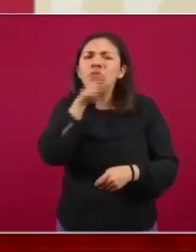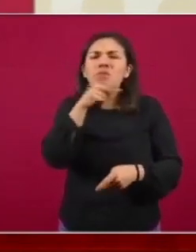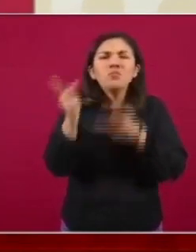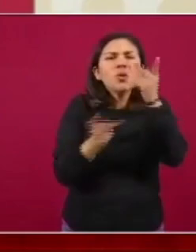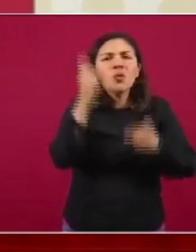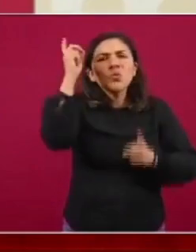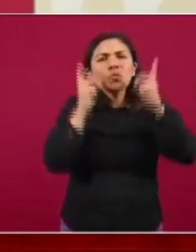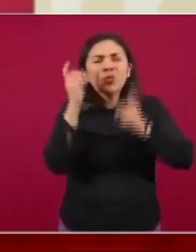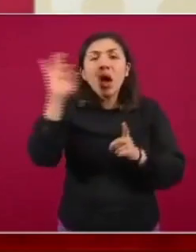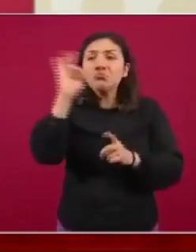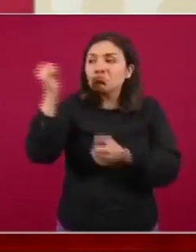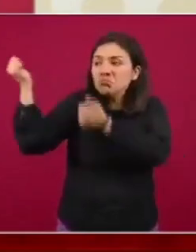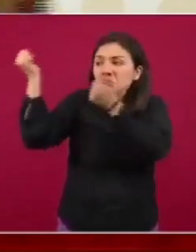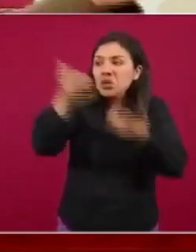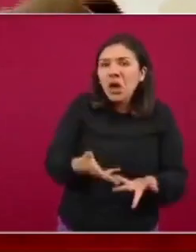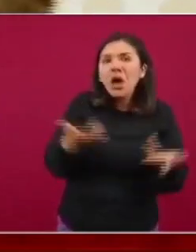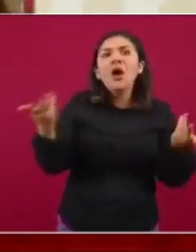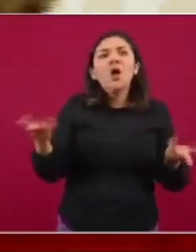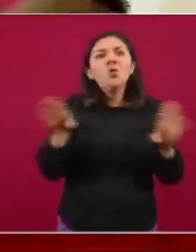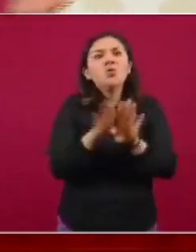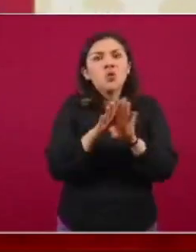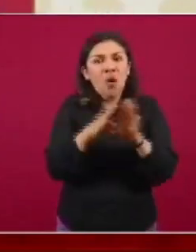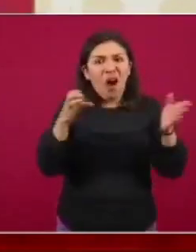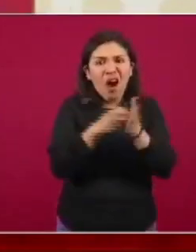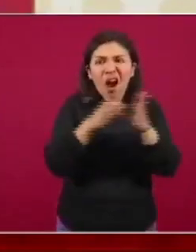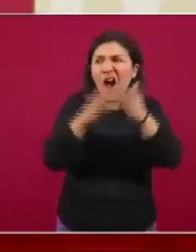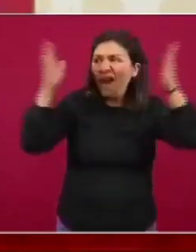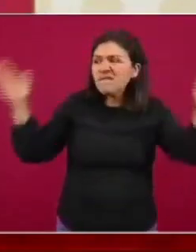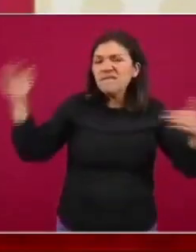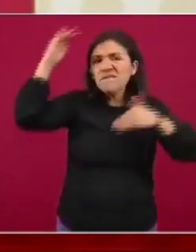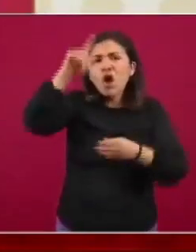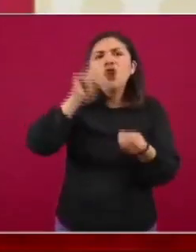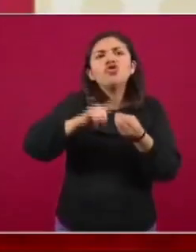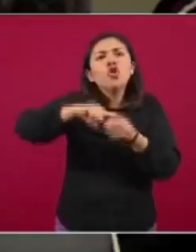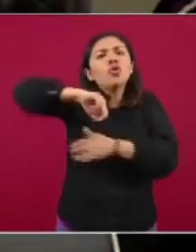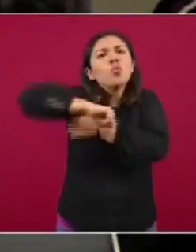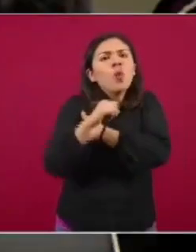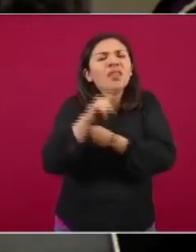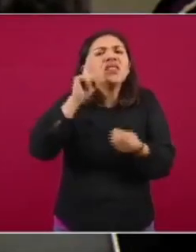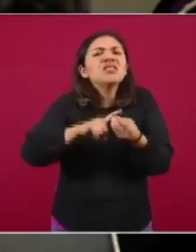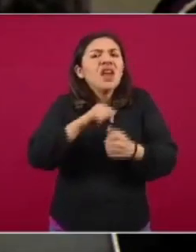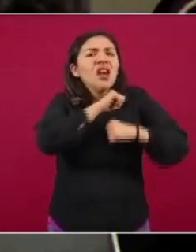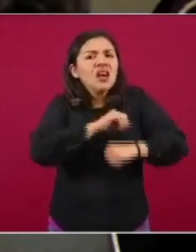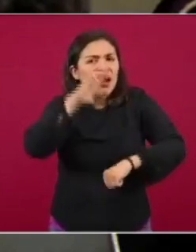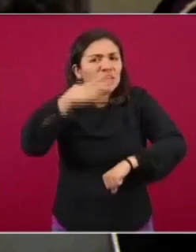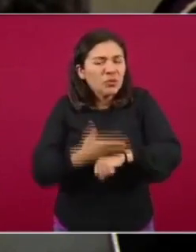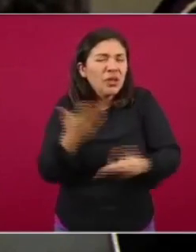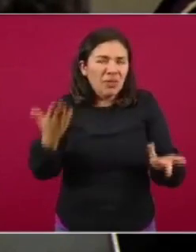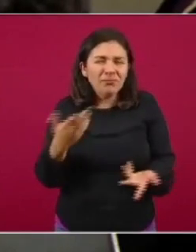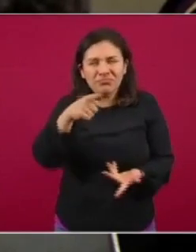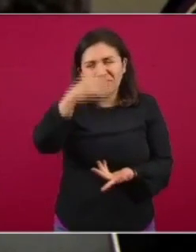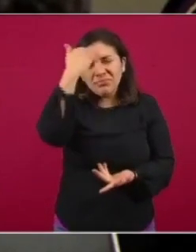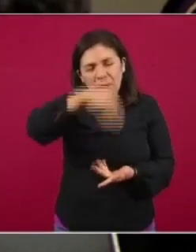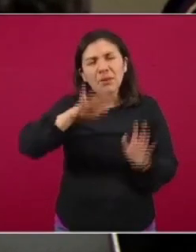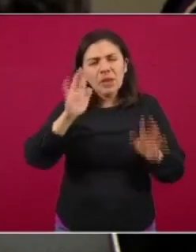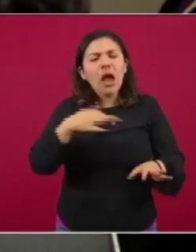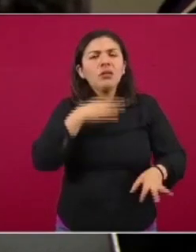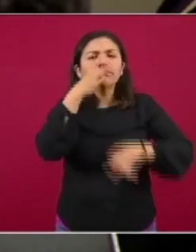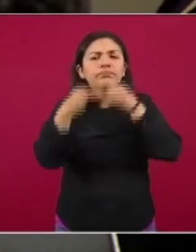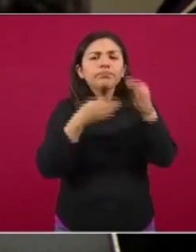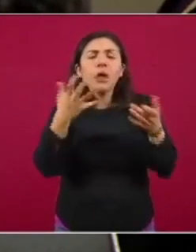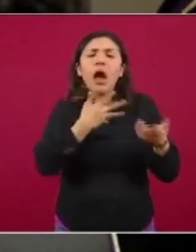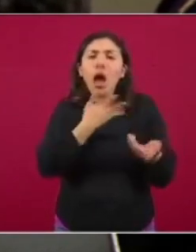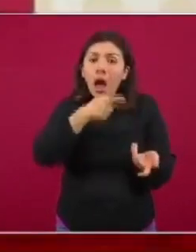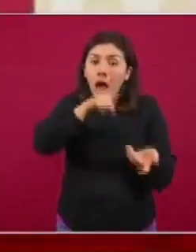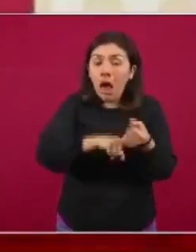va a pasar? ¿Se llega? ¿Son contenedores? ¿Dónde llegan? ¿Quién los guarda? Como saben, también hemos anunciado la cooperación